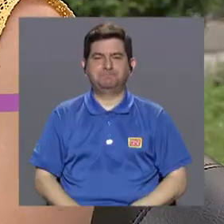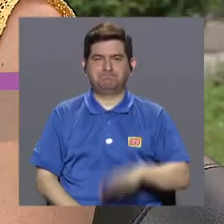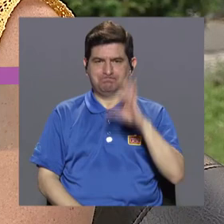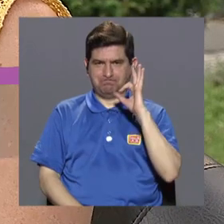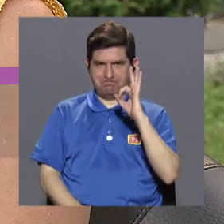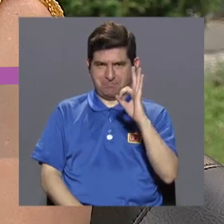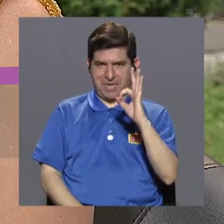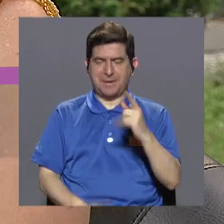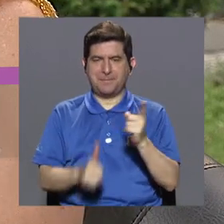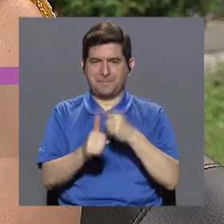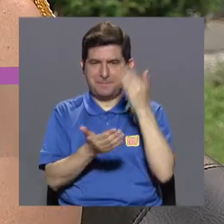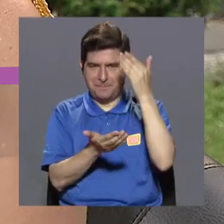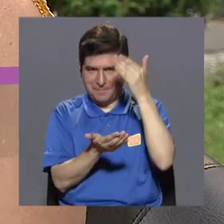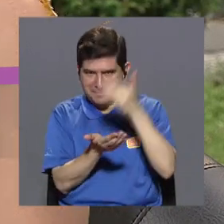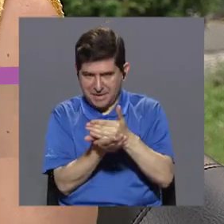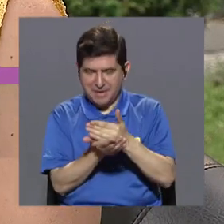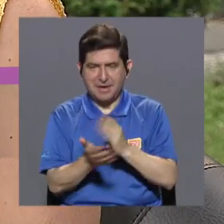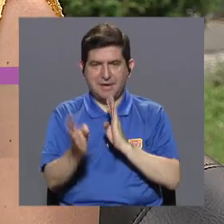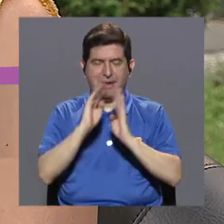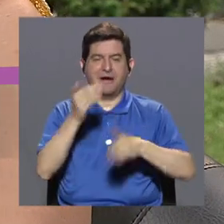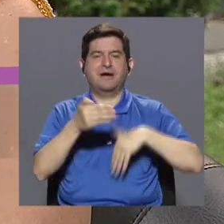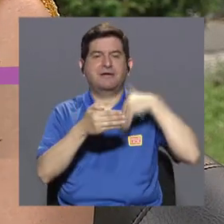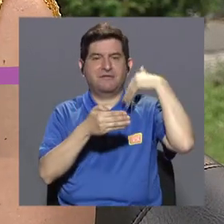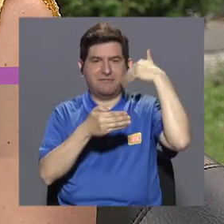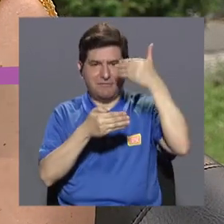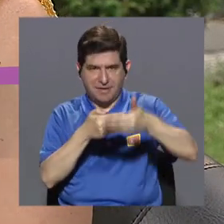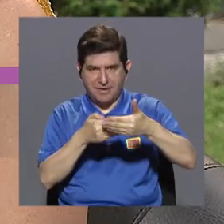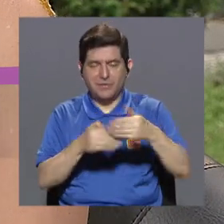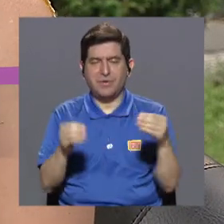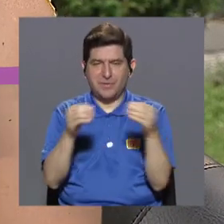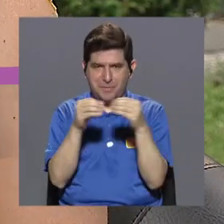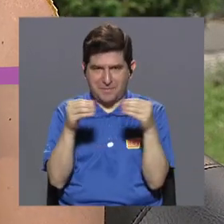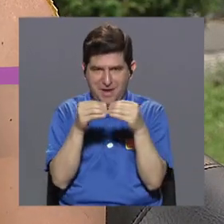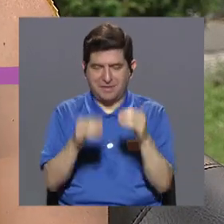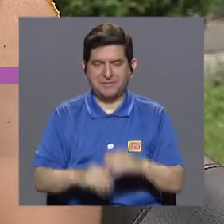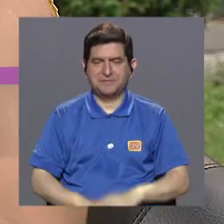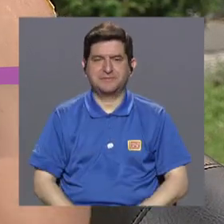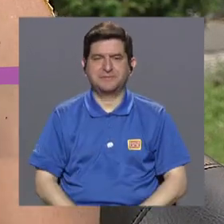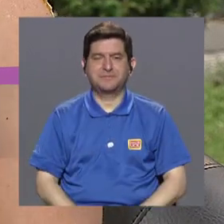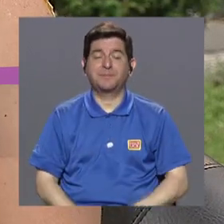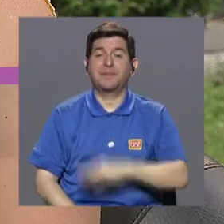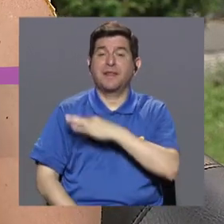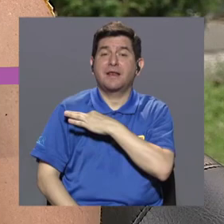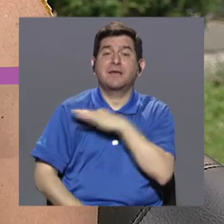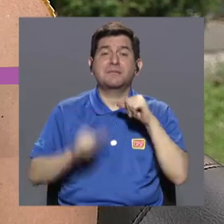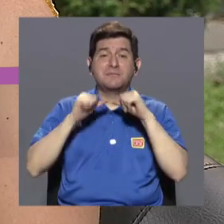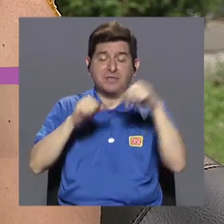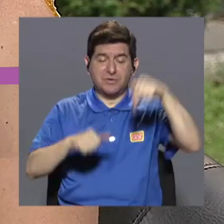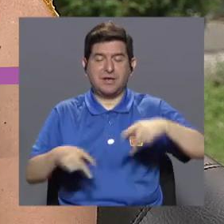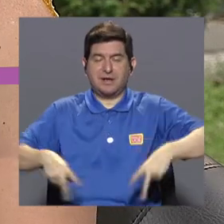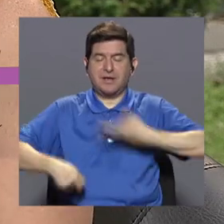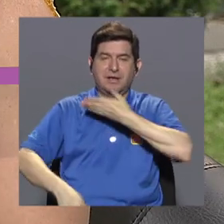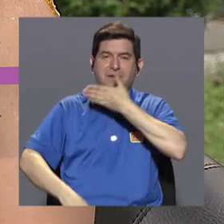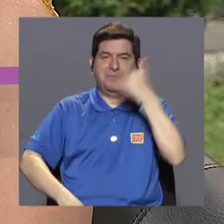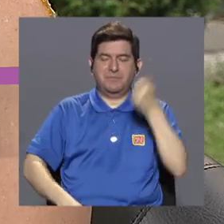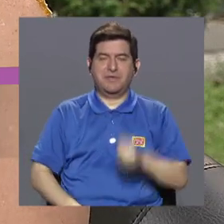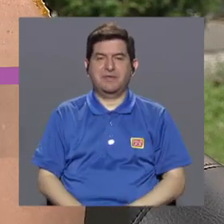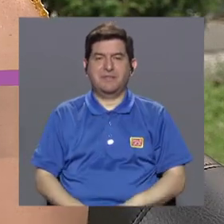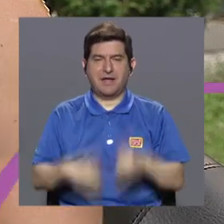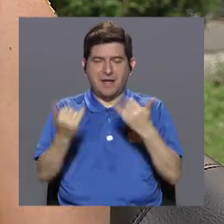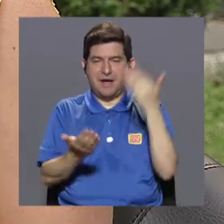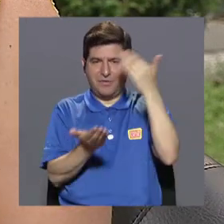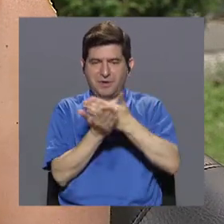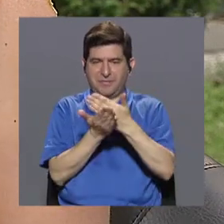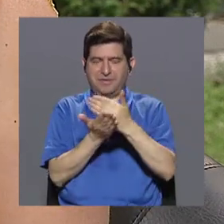hacer una pausa, vamos a hablar un poquitito más en el siguiente bloque. Le invito a que continúe con más de Vivir Mejor, vamos a hacer un corte